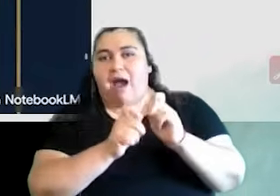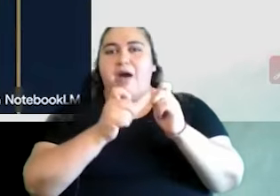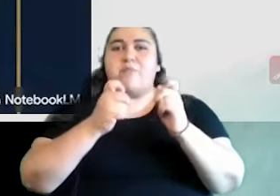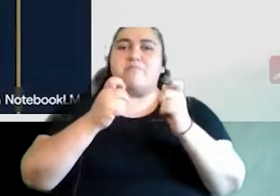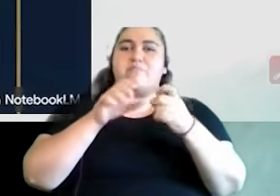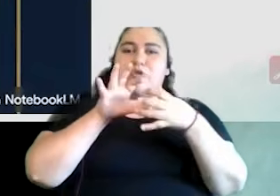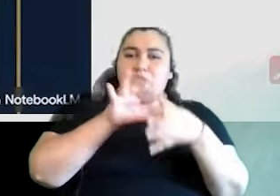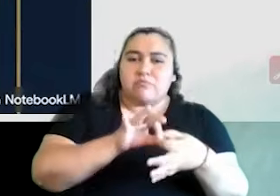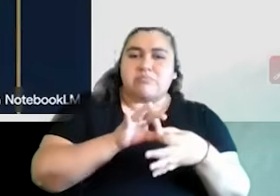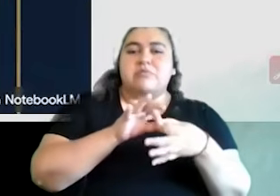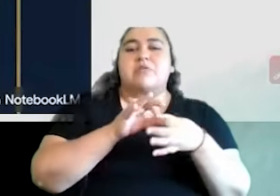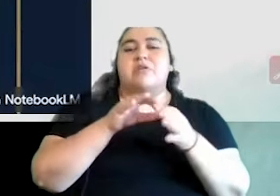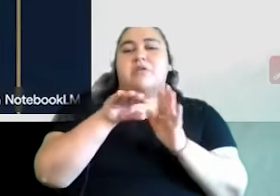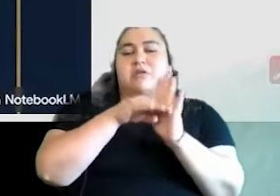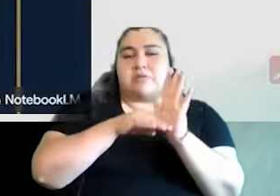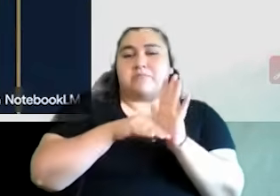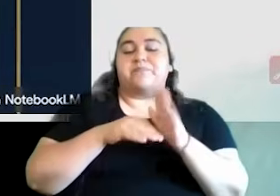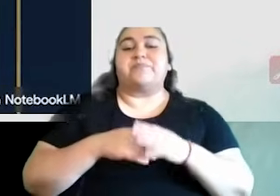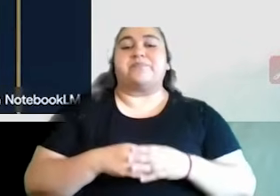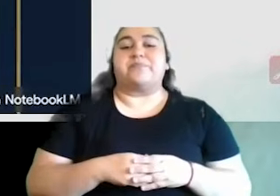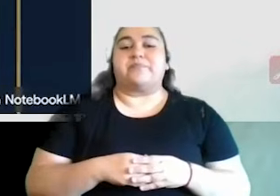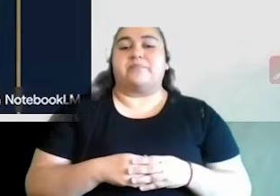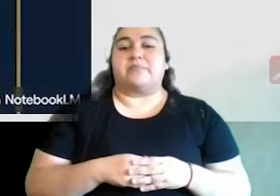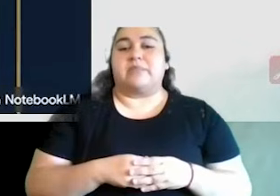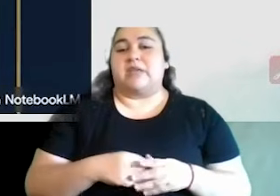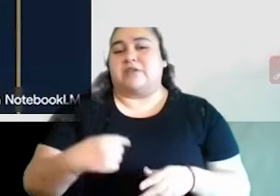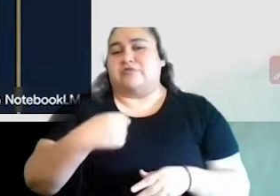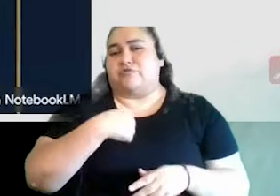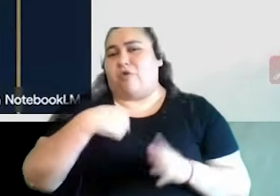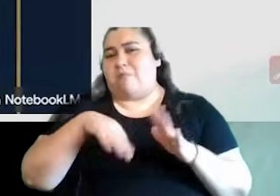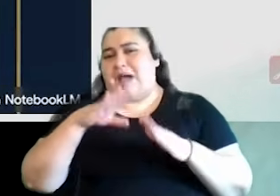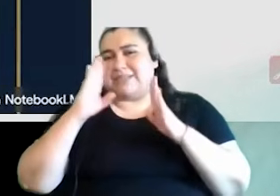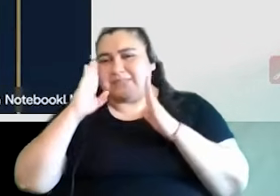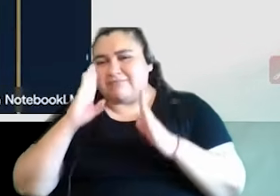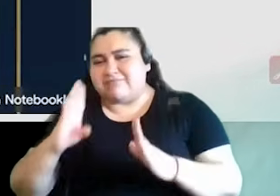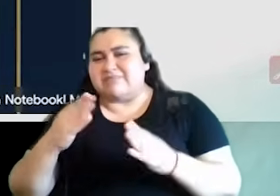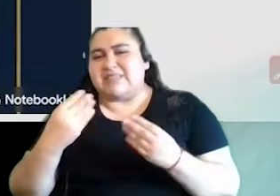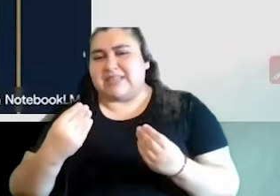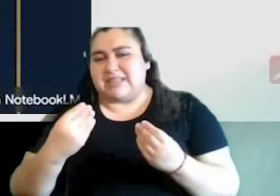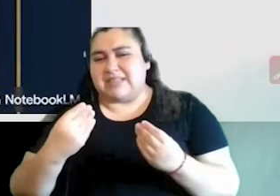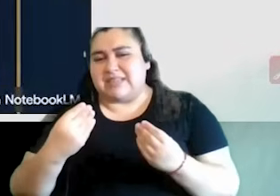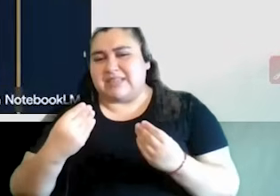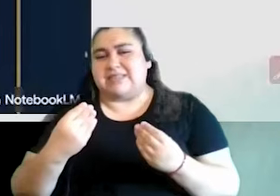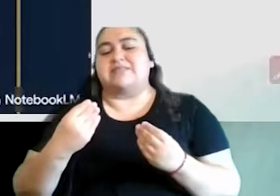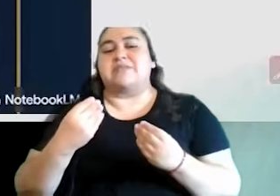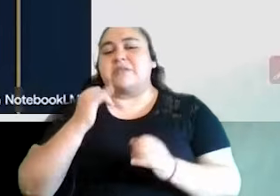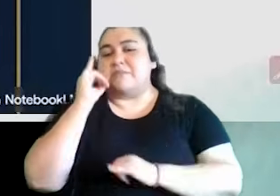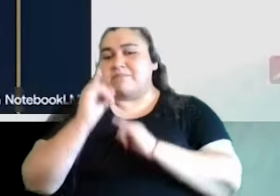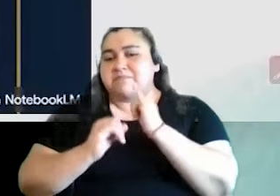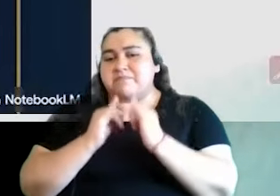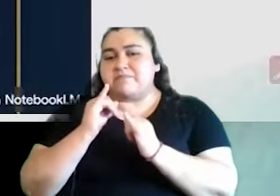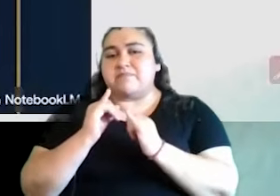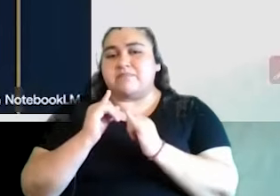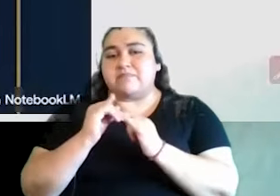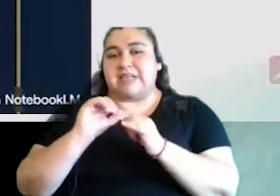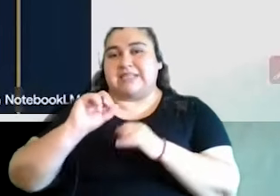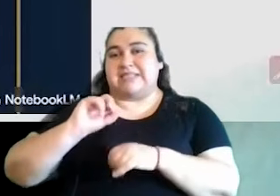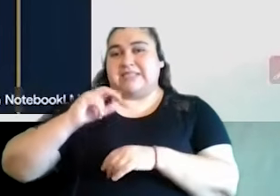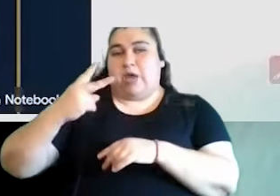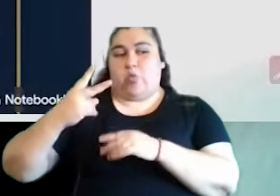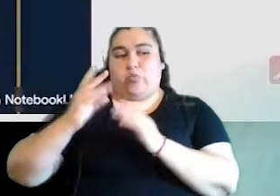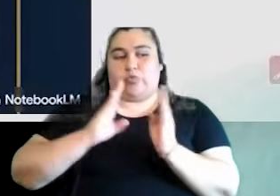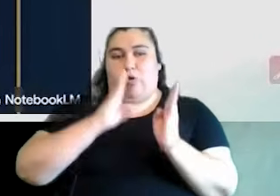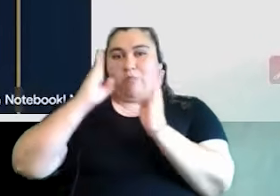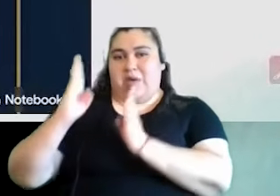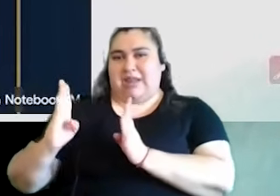objetiva de punibilidad. Y yo me voy a dedicar un poquito de lleno a lo que sería el título segundo, que el título segundo